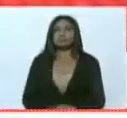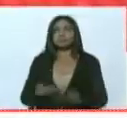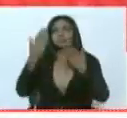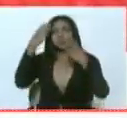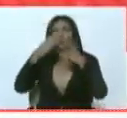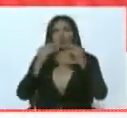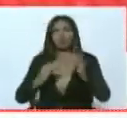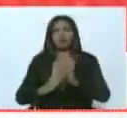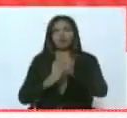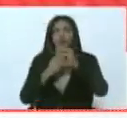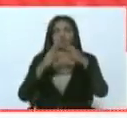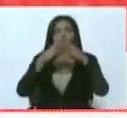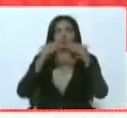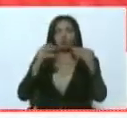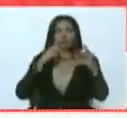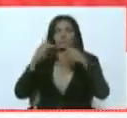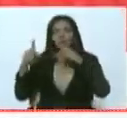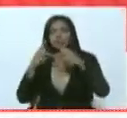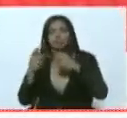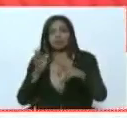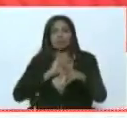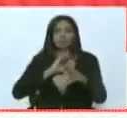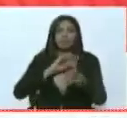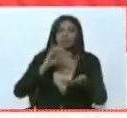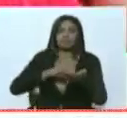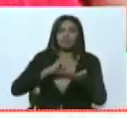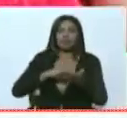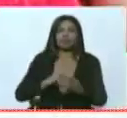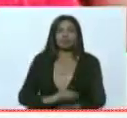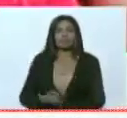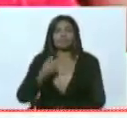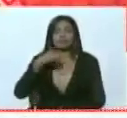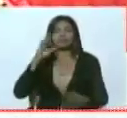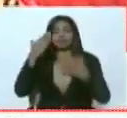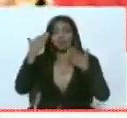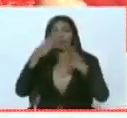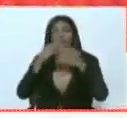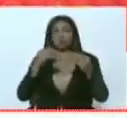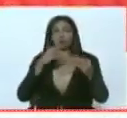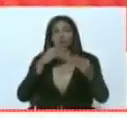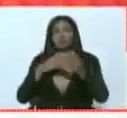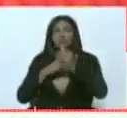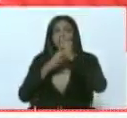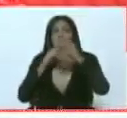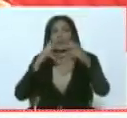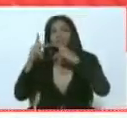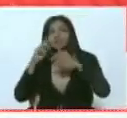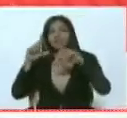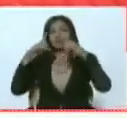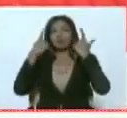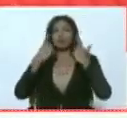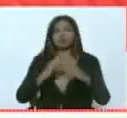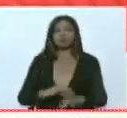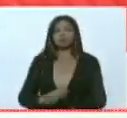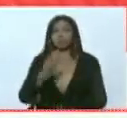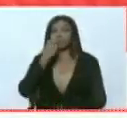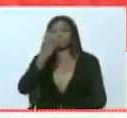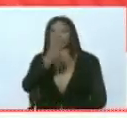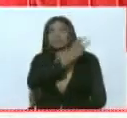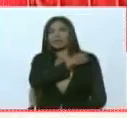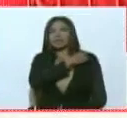la dirección política de Miranda. Y mi saludo a la dirección política de La Guaira, a García